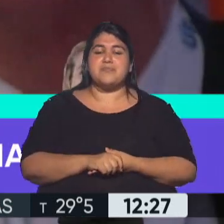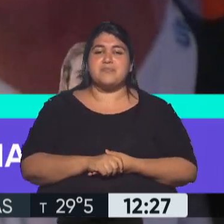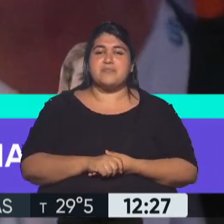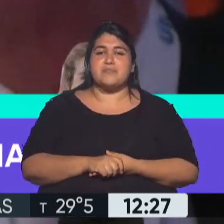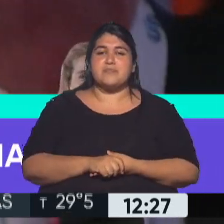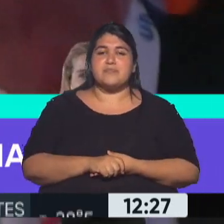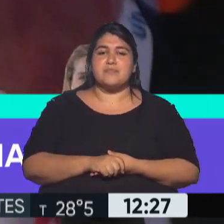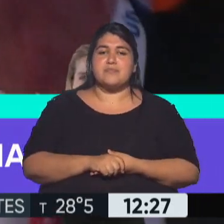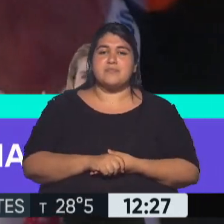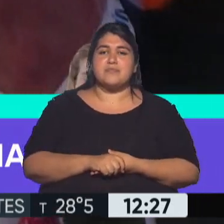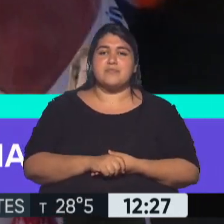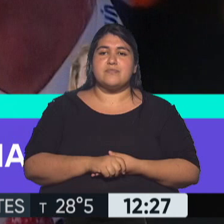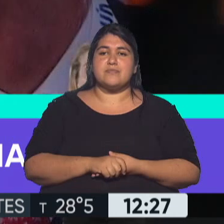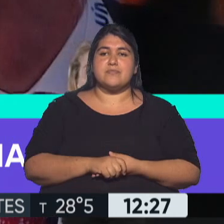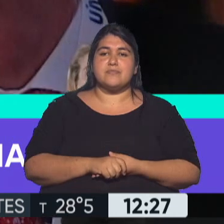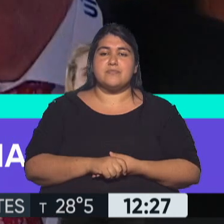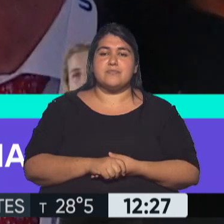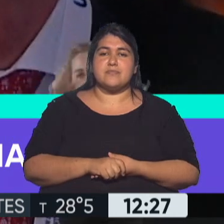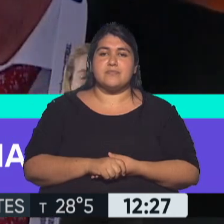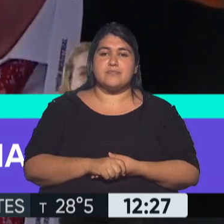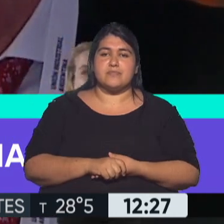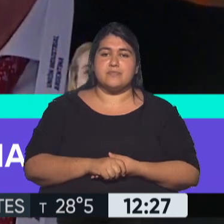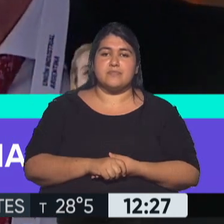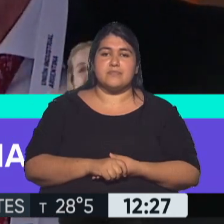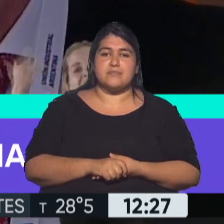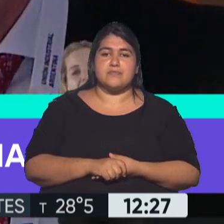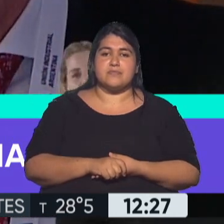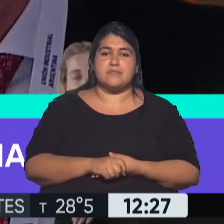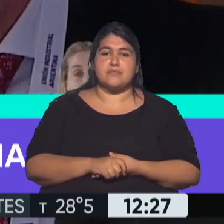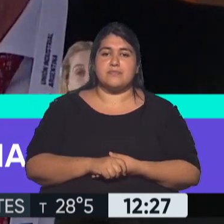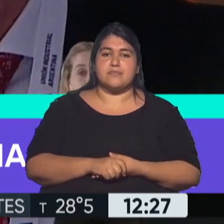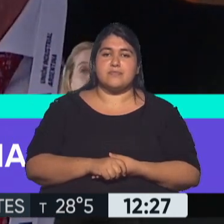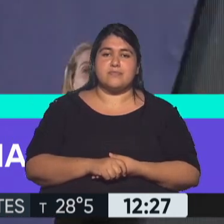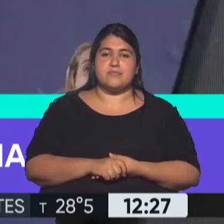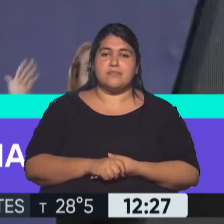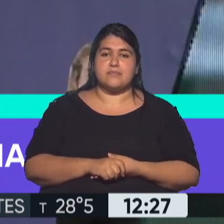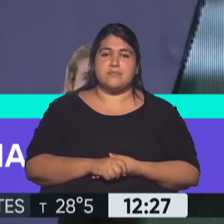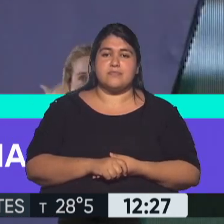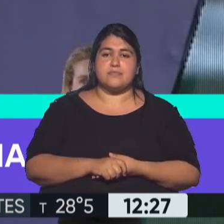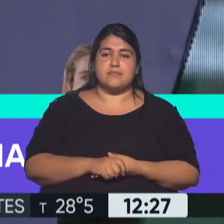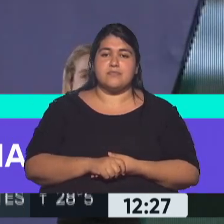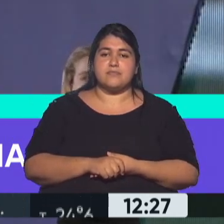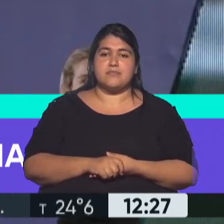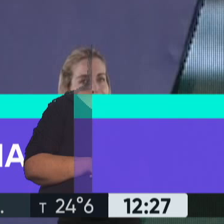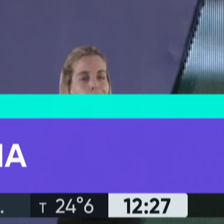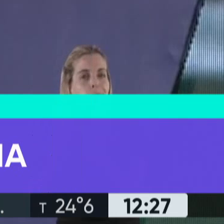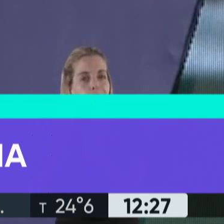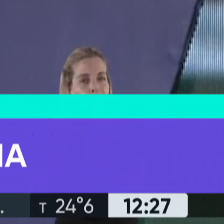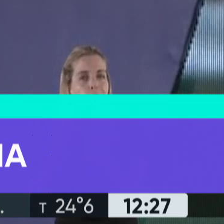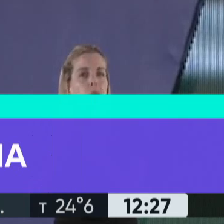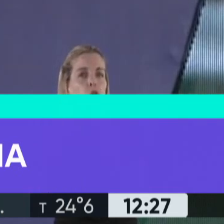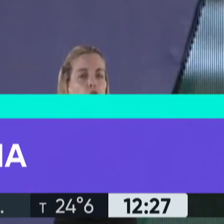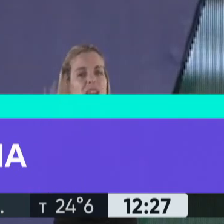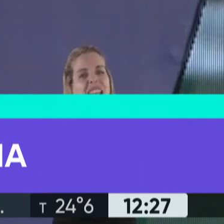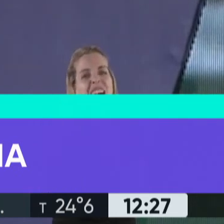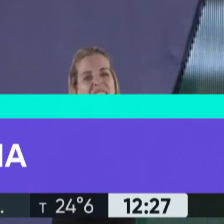Debemos resolver el enorme problema de la deuda externa. El año pasado logramos una reestructuración exitosa de